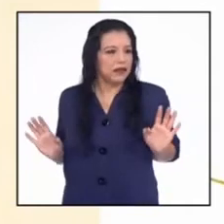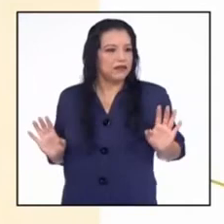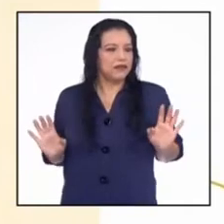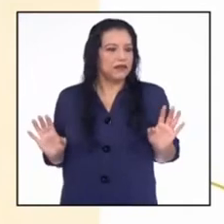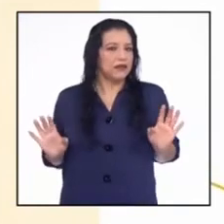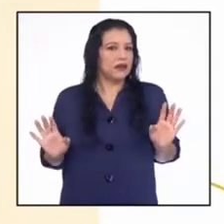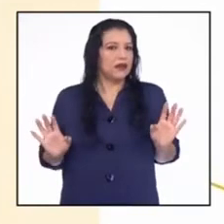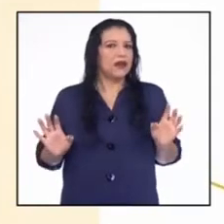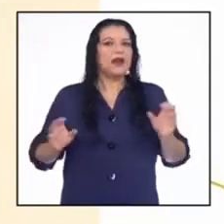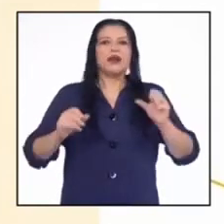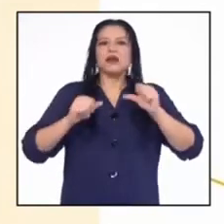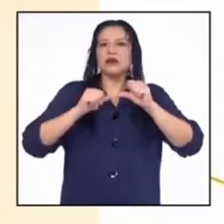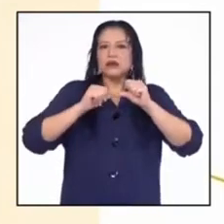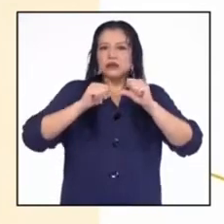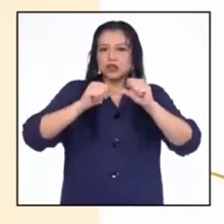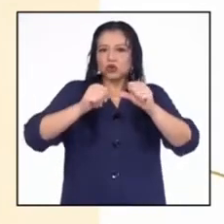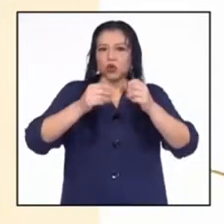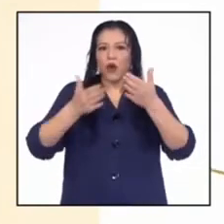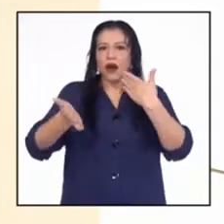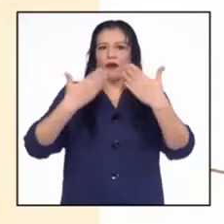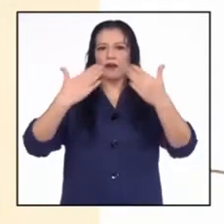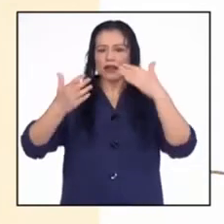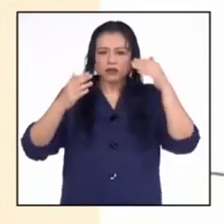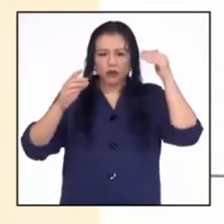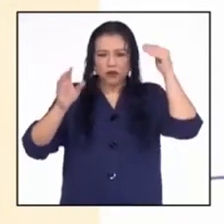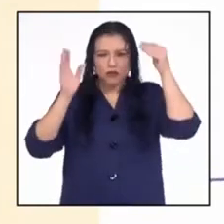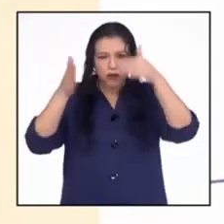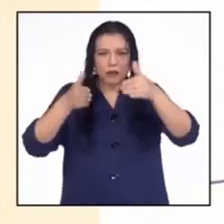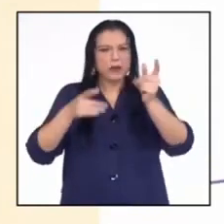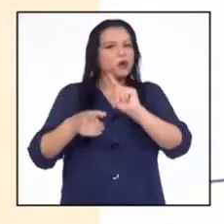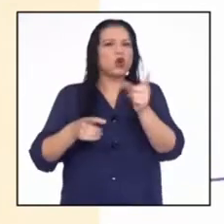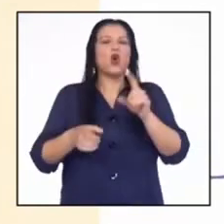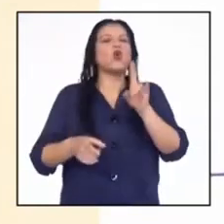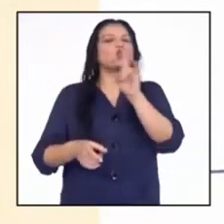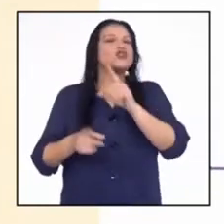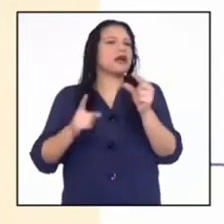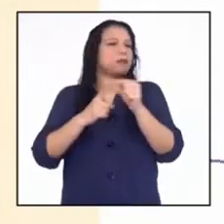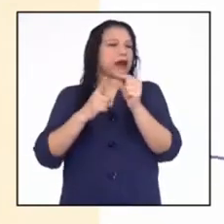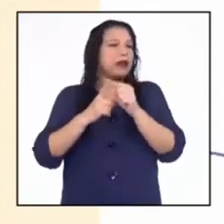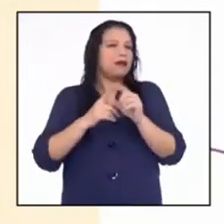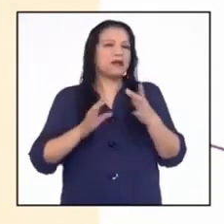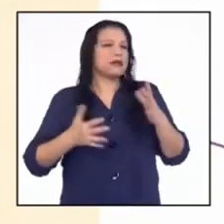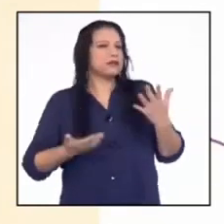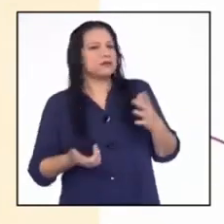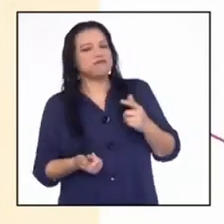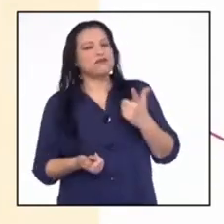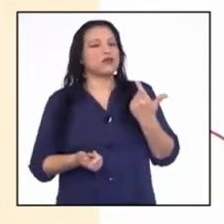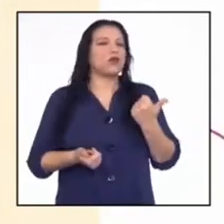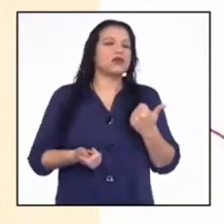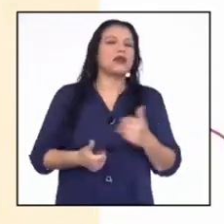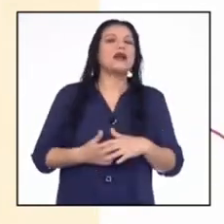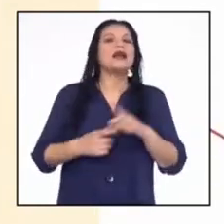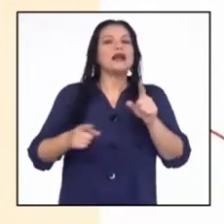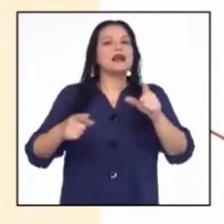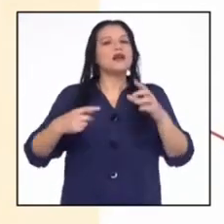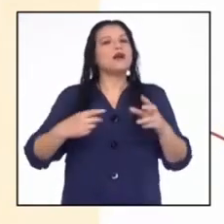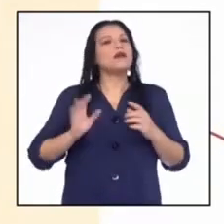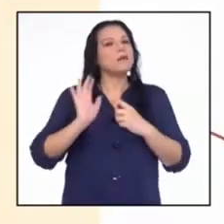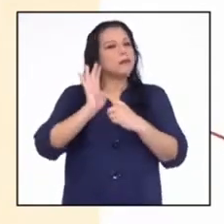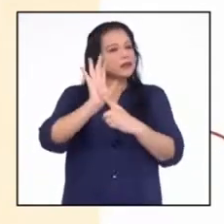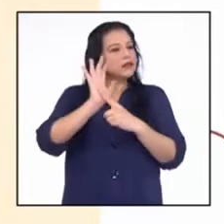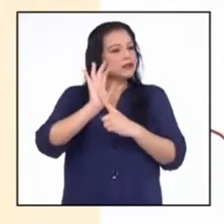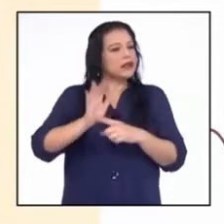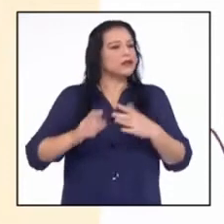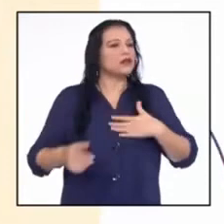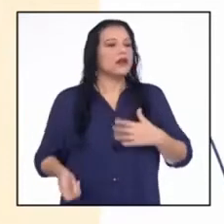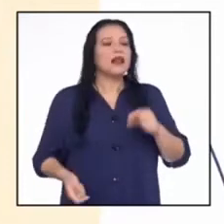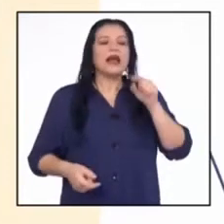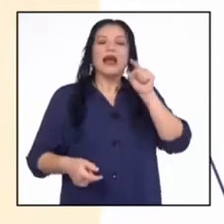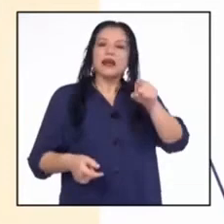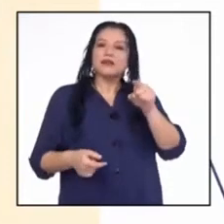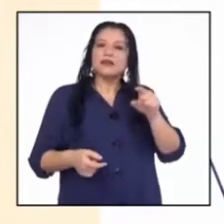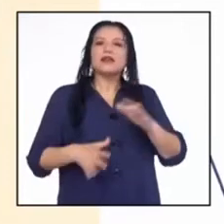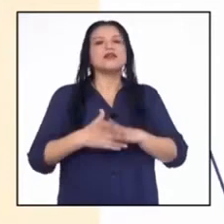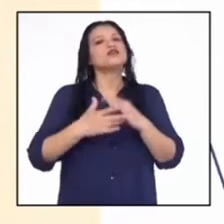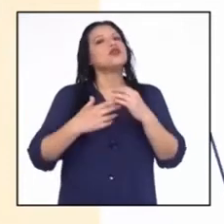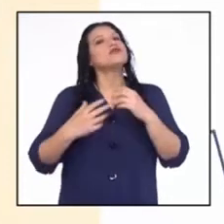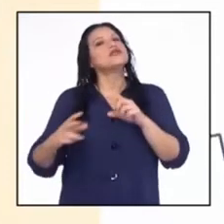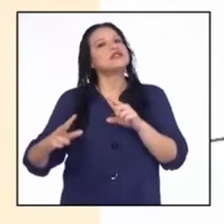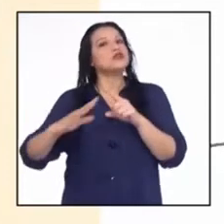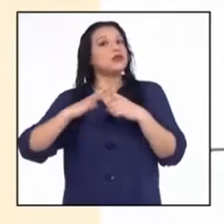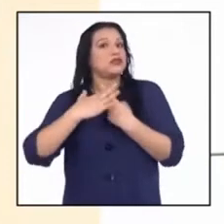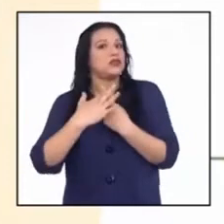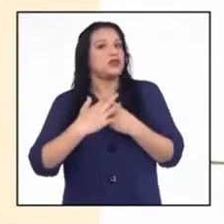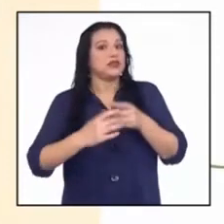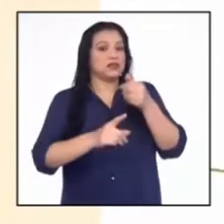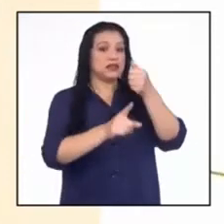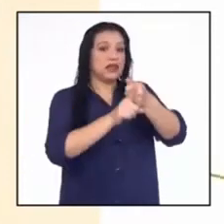Sigo hablando de manera directa pero sin usar la jerga. Finalmente termino presentando mi tesis. Esas son situaciones que los